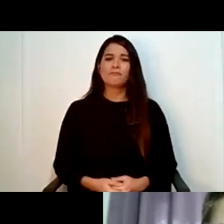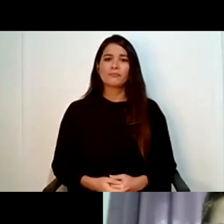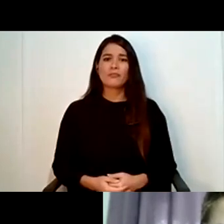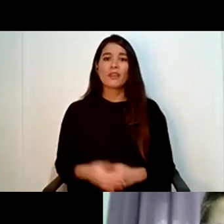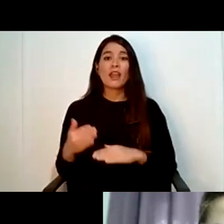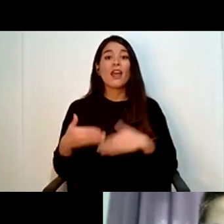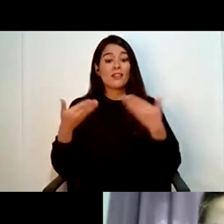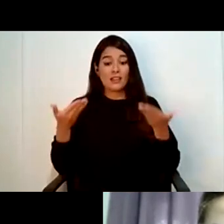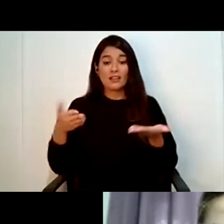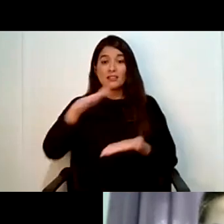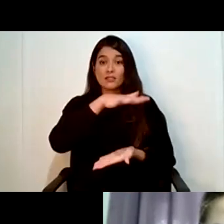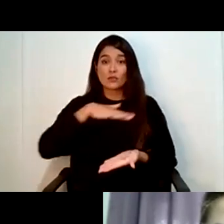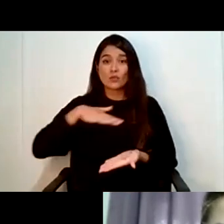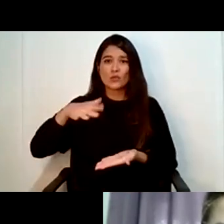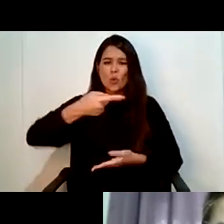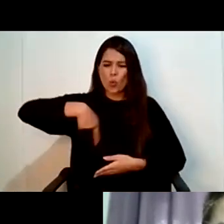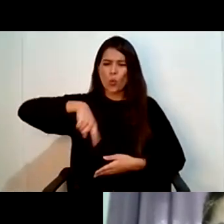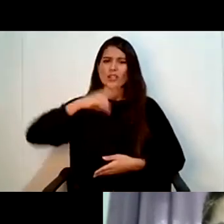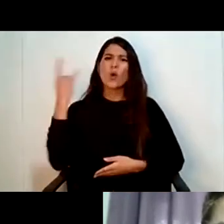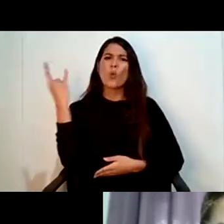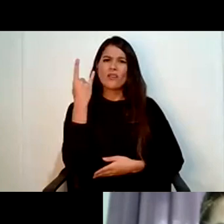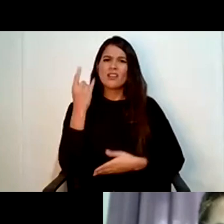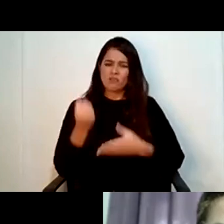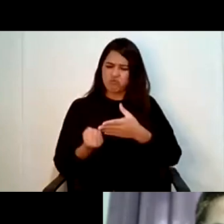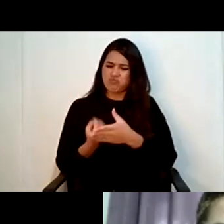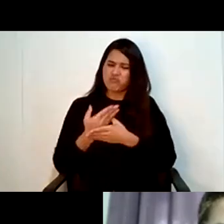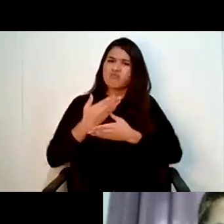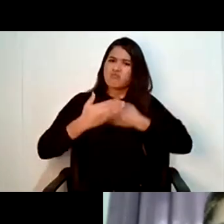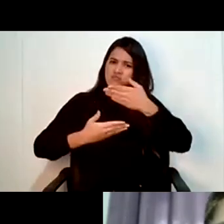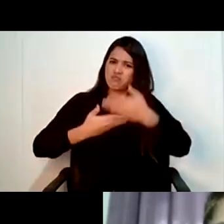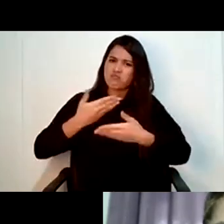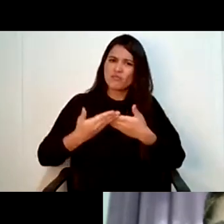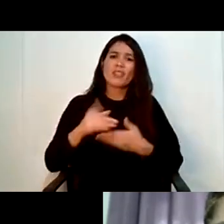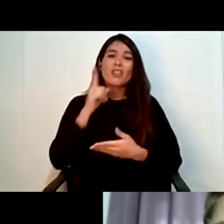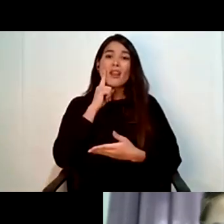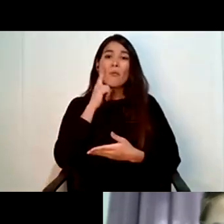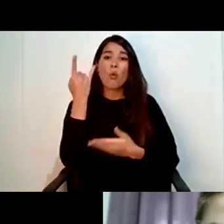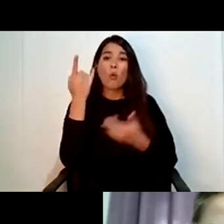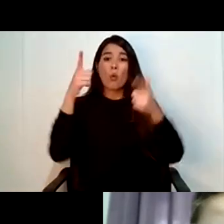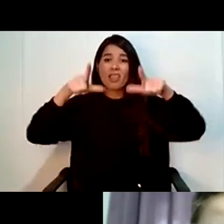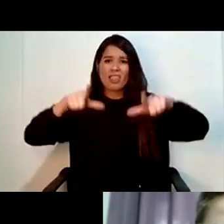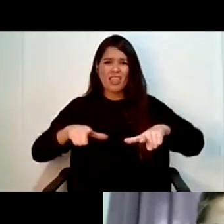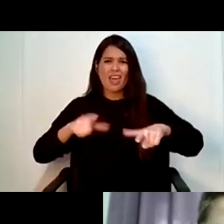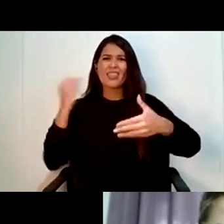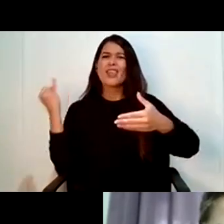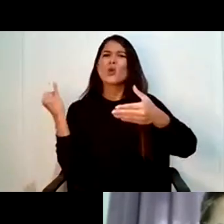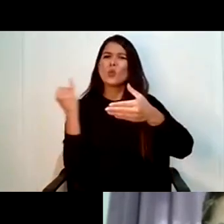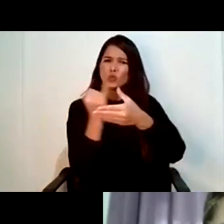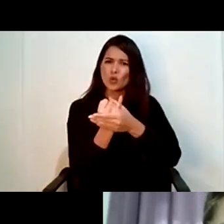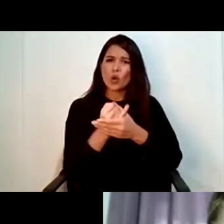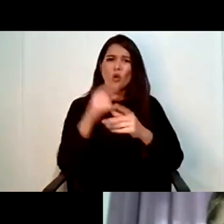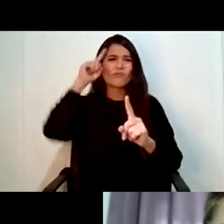Ante esto, nuestra universidad va a la vanguardia. Contamos con la unidad de inclusión que tiene como objetivo que los y